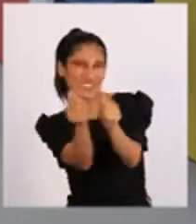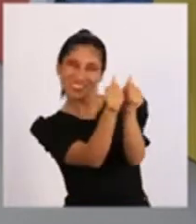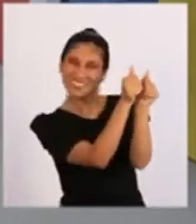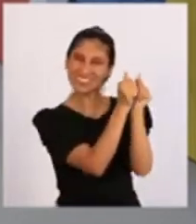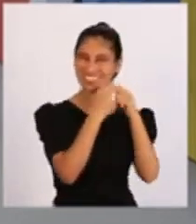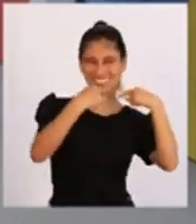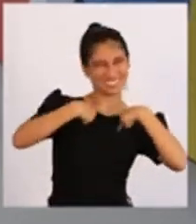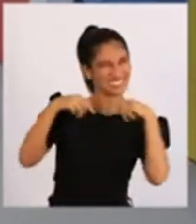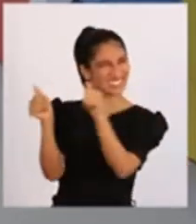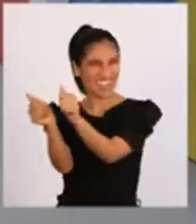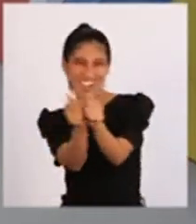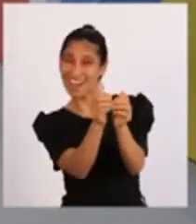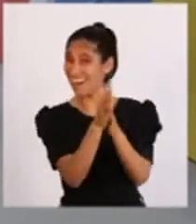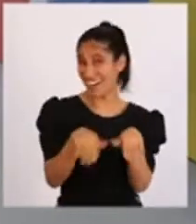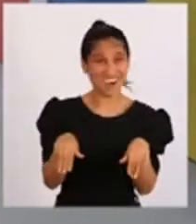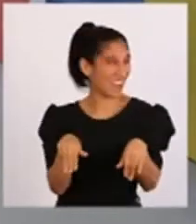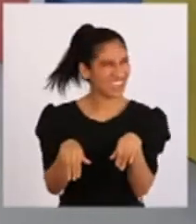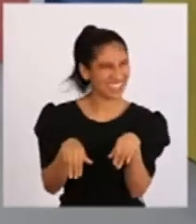y conmigo.